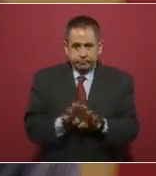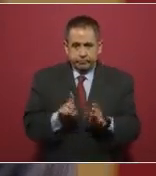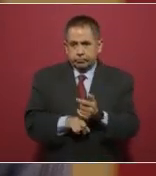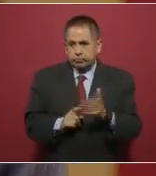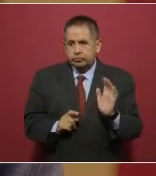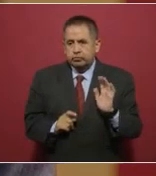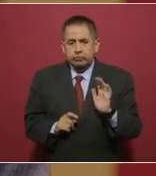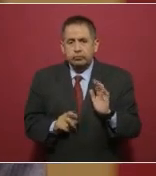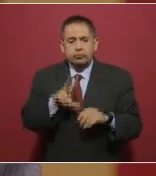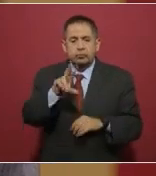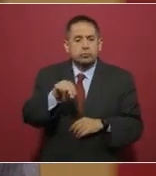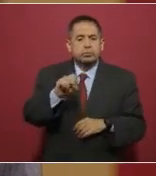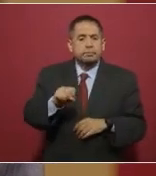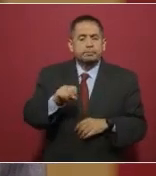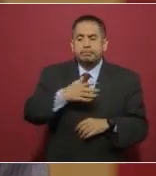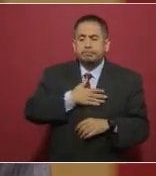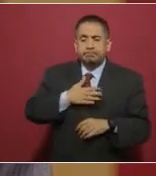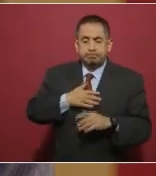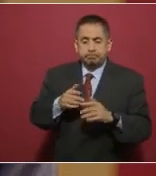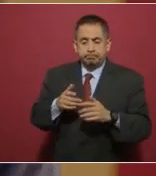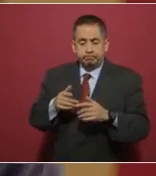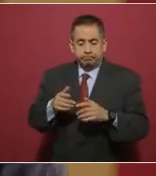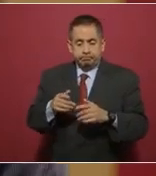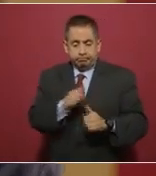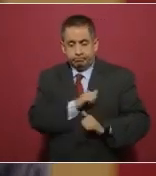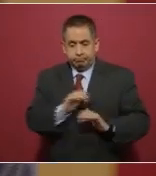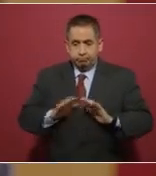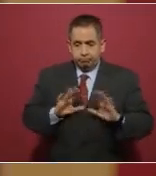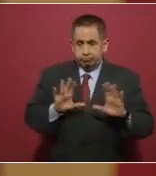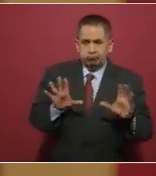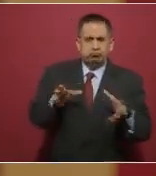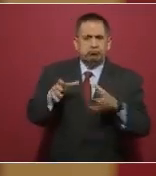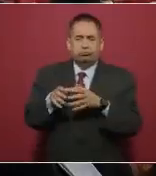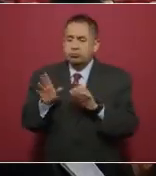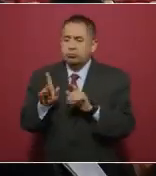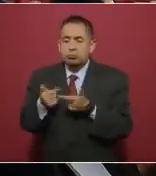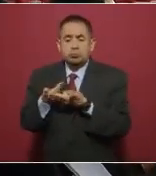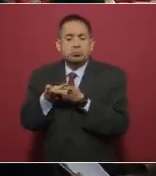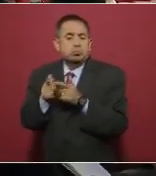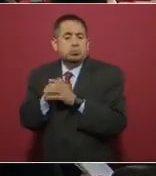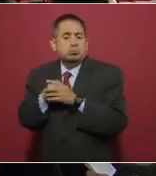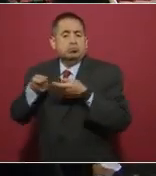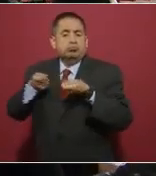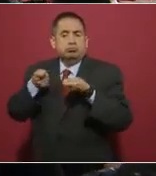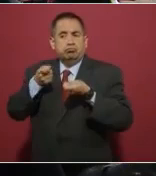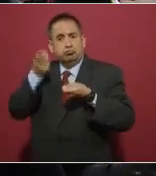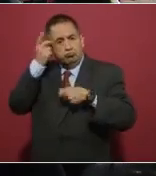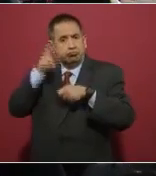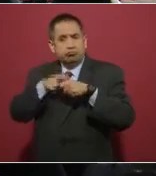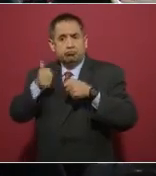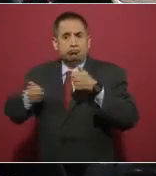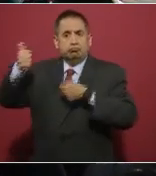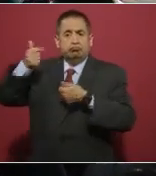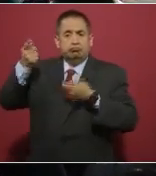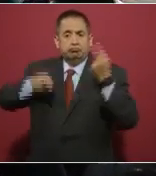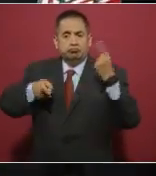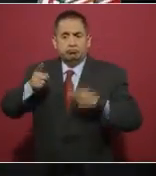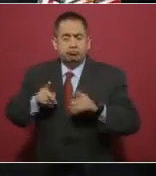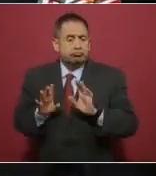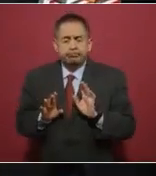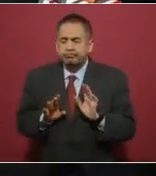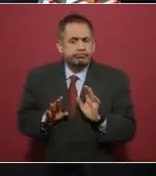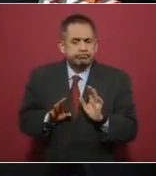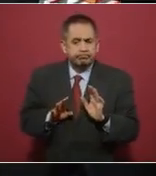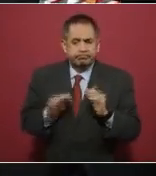no pertenece a la oligarquía, sus altos mandos no son una